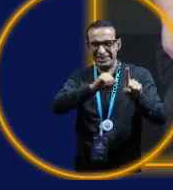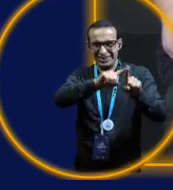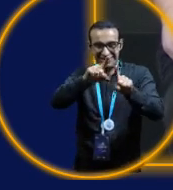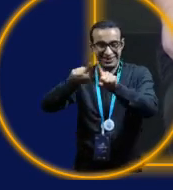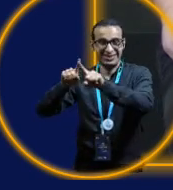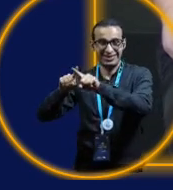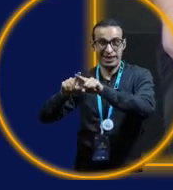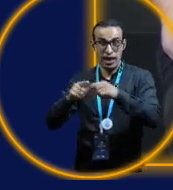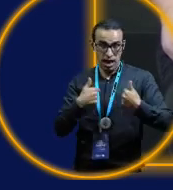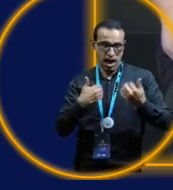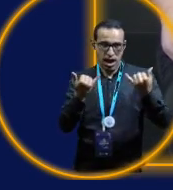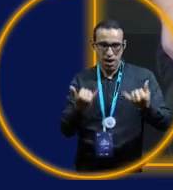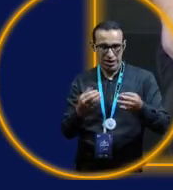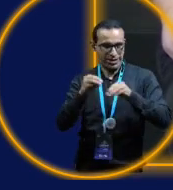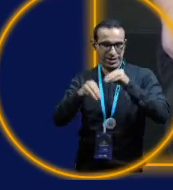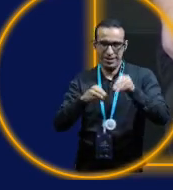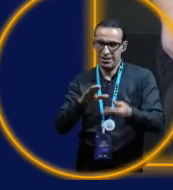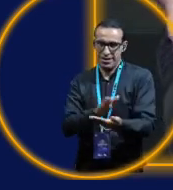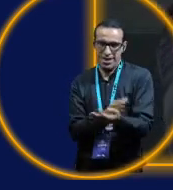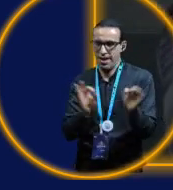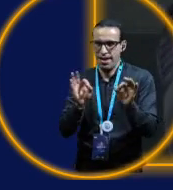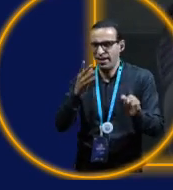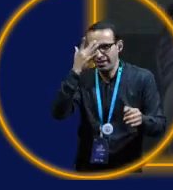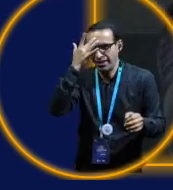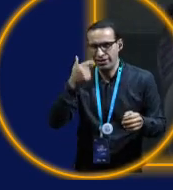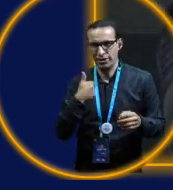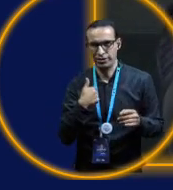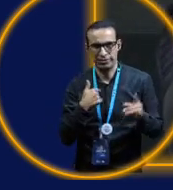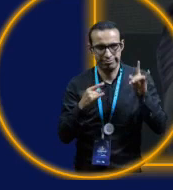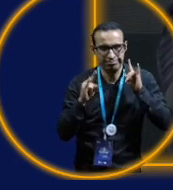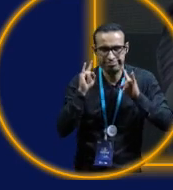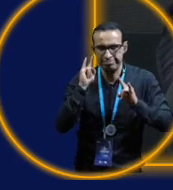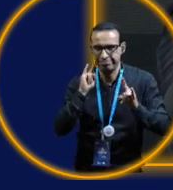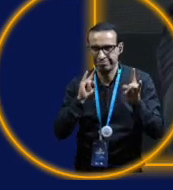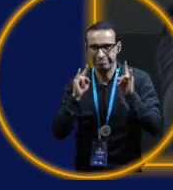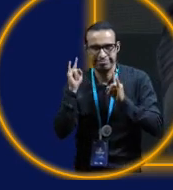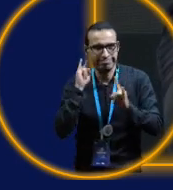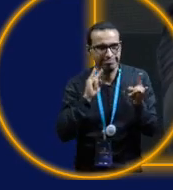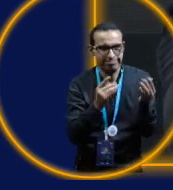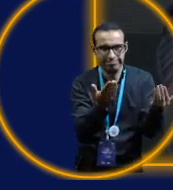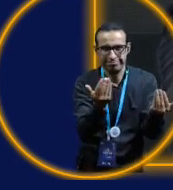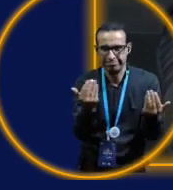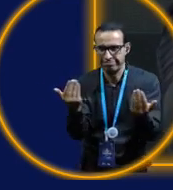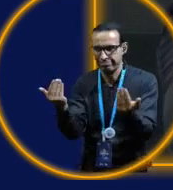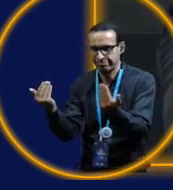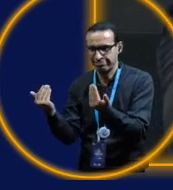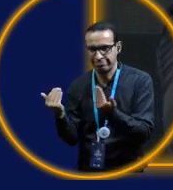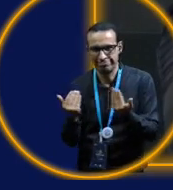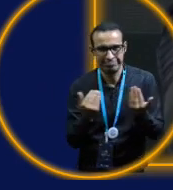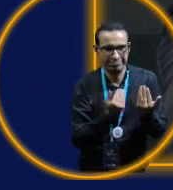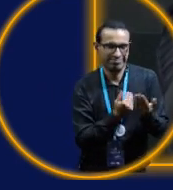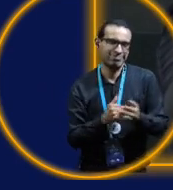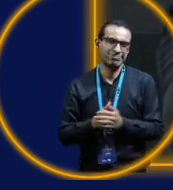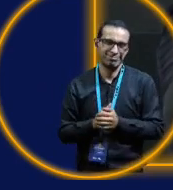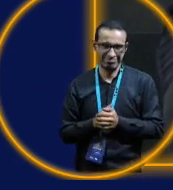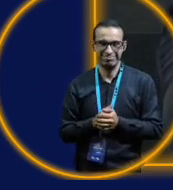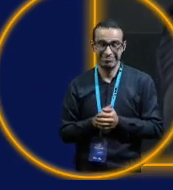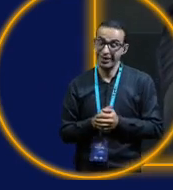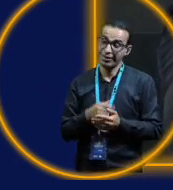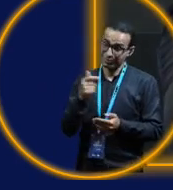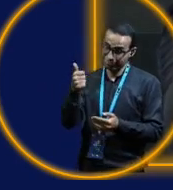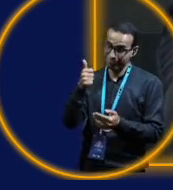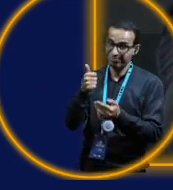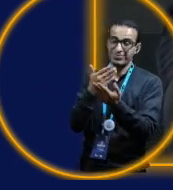dar un paseo atrás y decir he estado hablando por los últimos años ahora es momento de escuchar sí absolutamente creo que eso es una nota Muchas